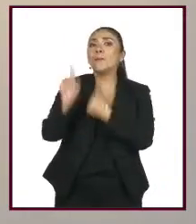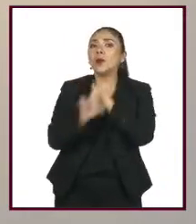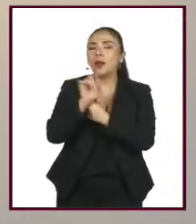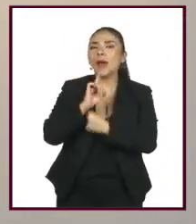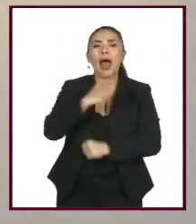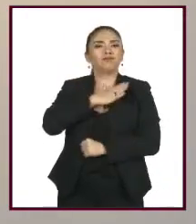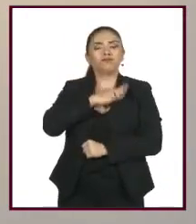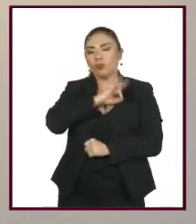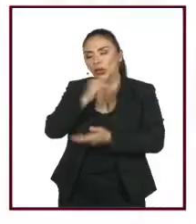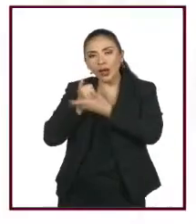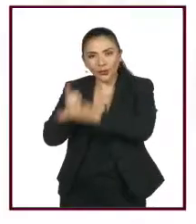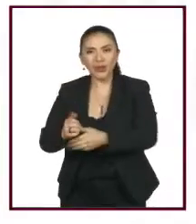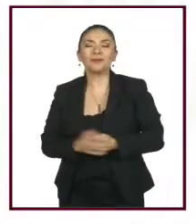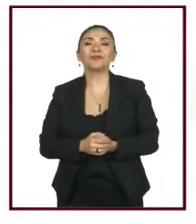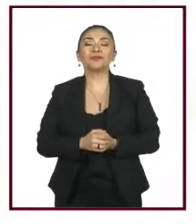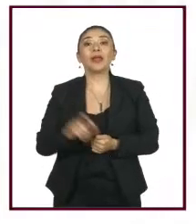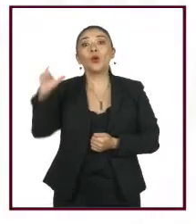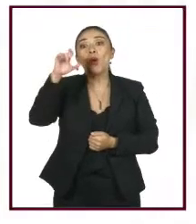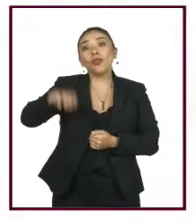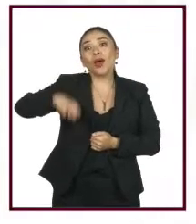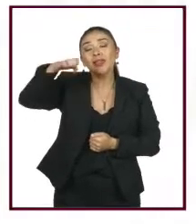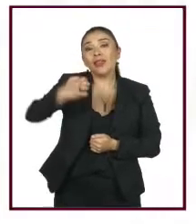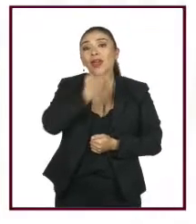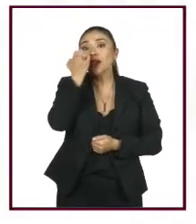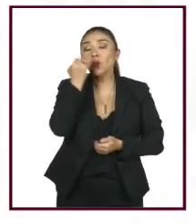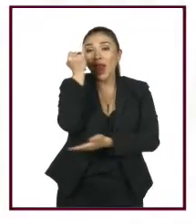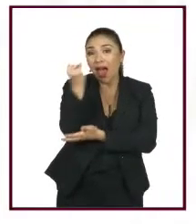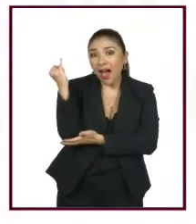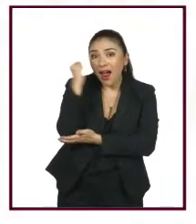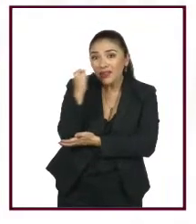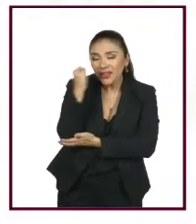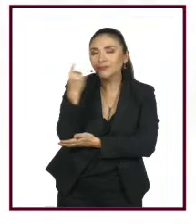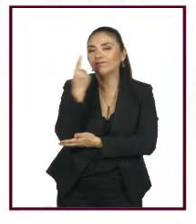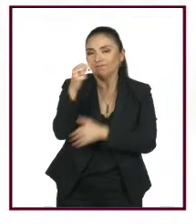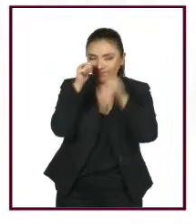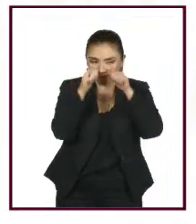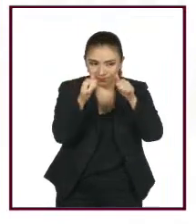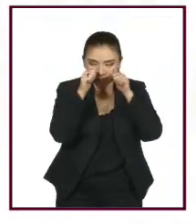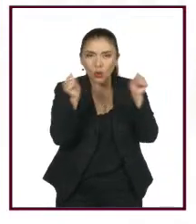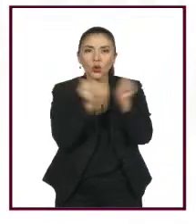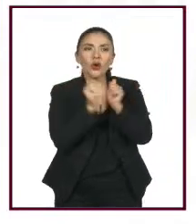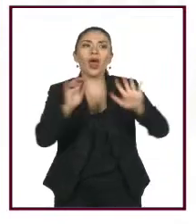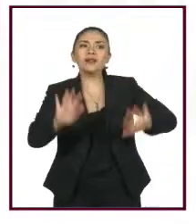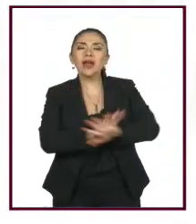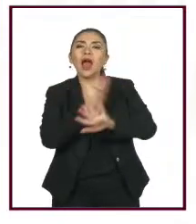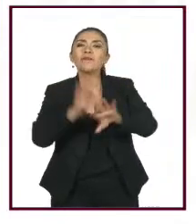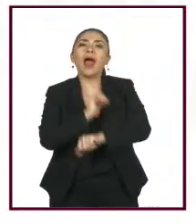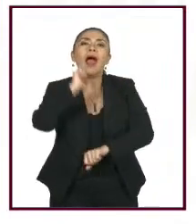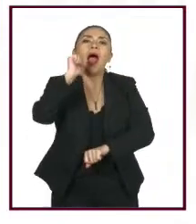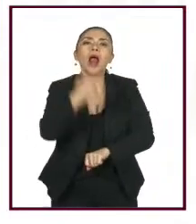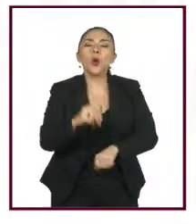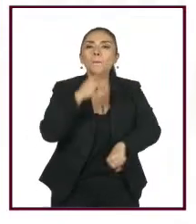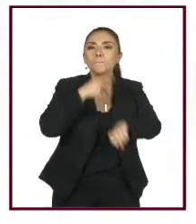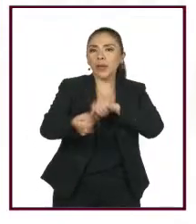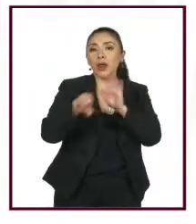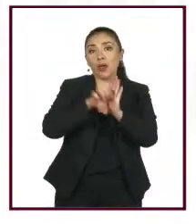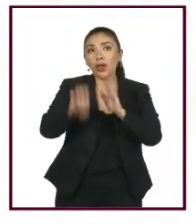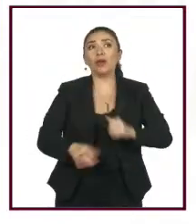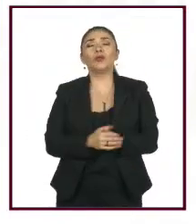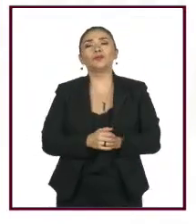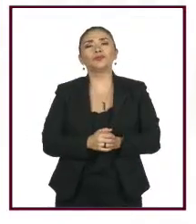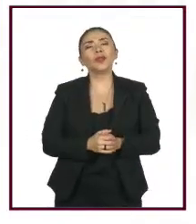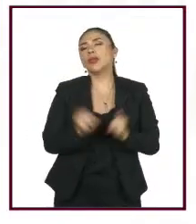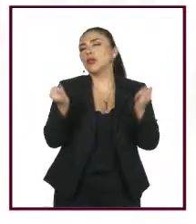nivel preescolar debemos de enfocarnos en el modificar factores de riesgo, como en las otras